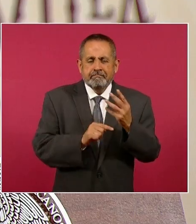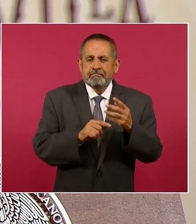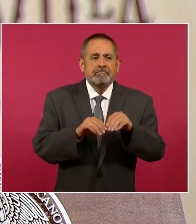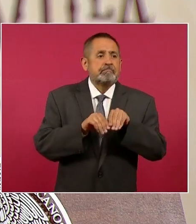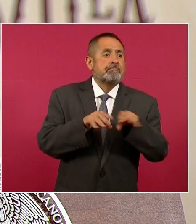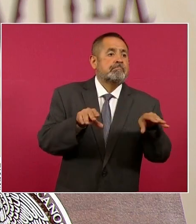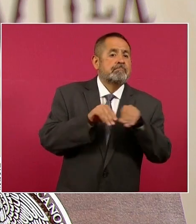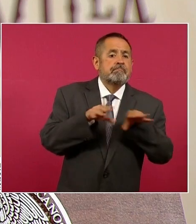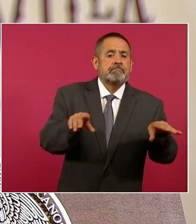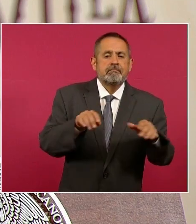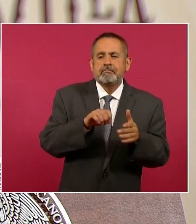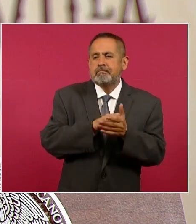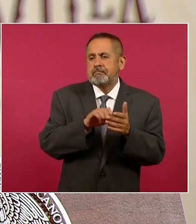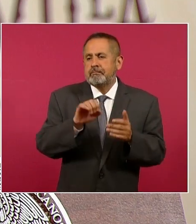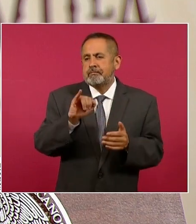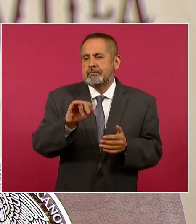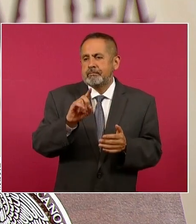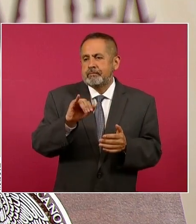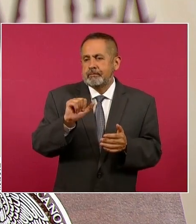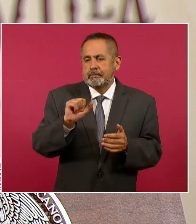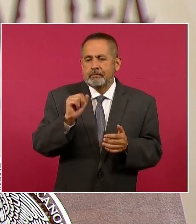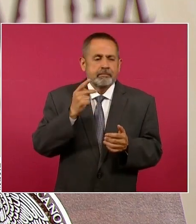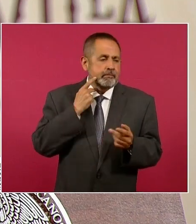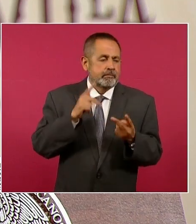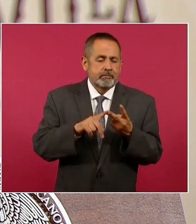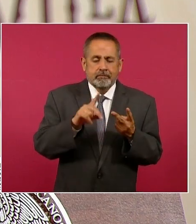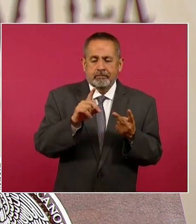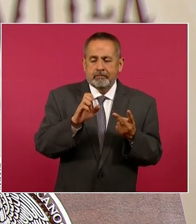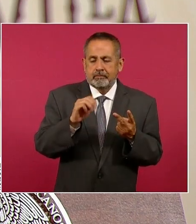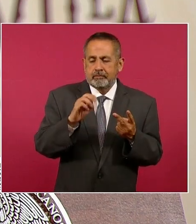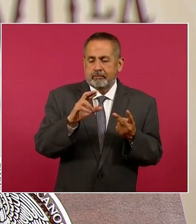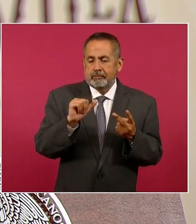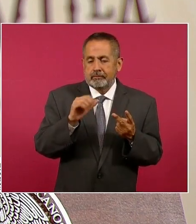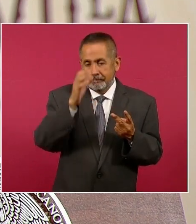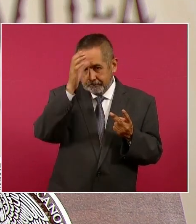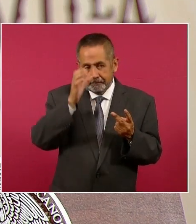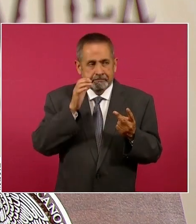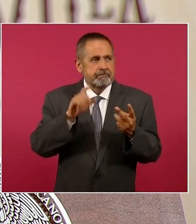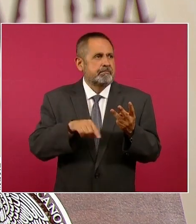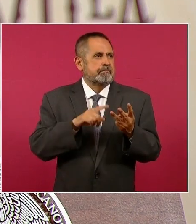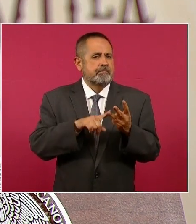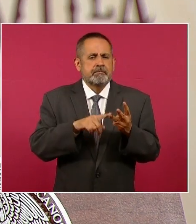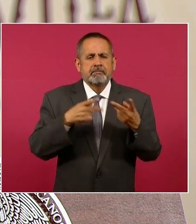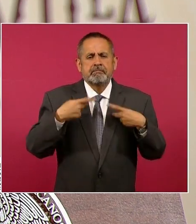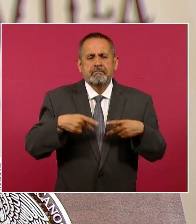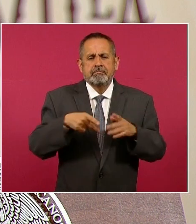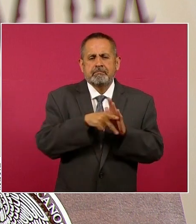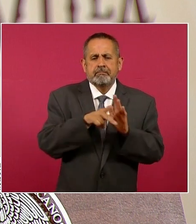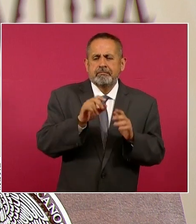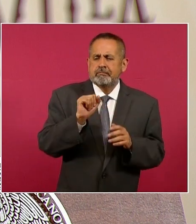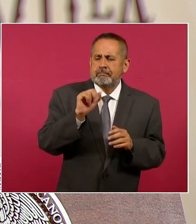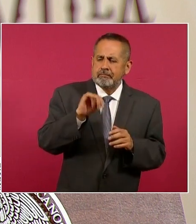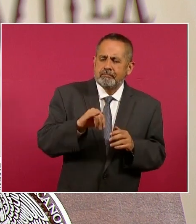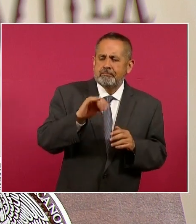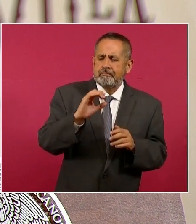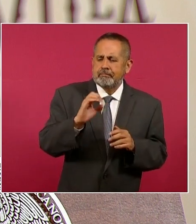medios como Índice Político, Demócrata Coahuila, también Periodistas Sin Censura,